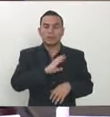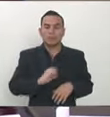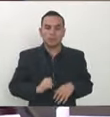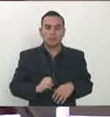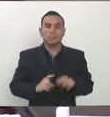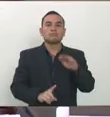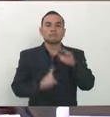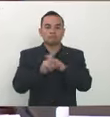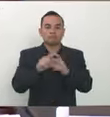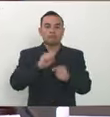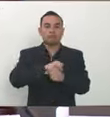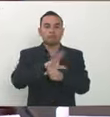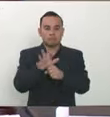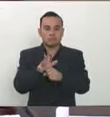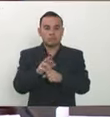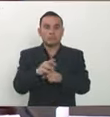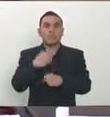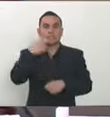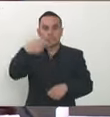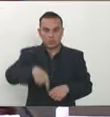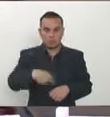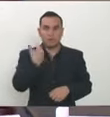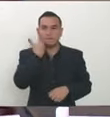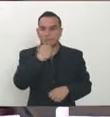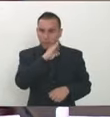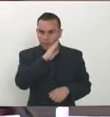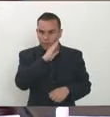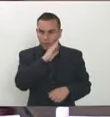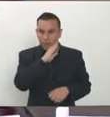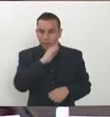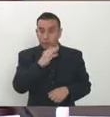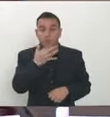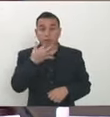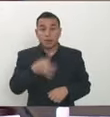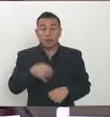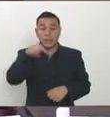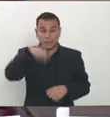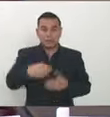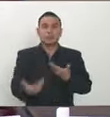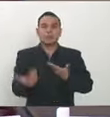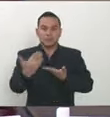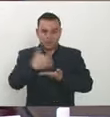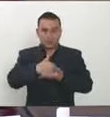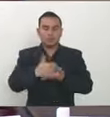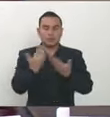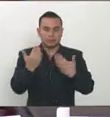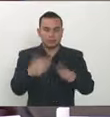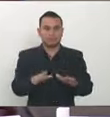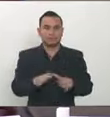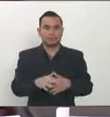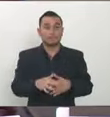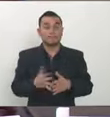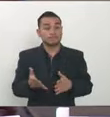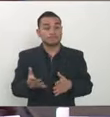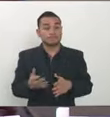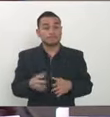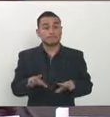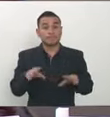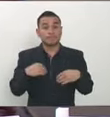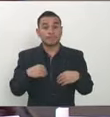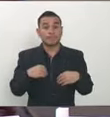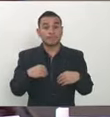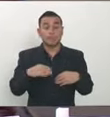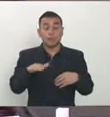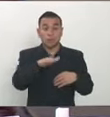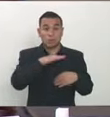tiempo, pero esta vez sí estamos confirmando. O sea, ya sabemos que el virus está en El Salvador. En este caso, se asume de que entró en un punto